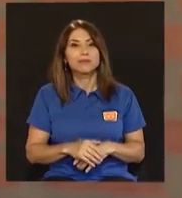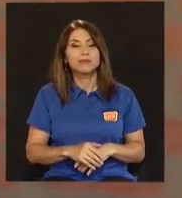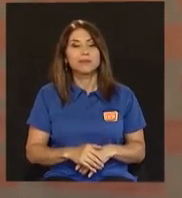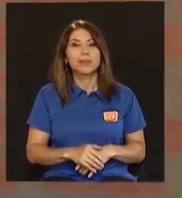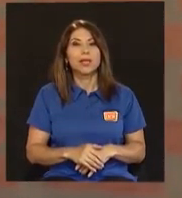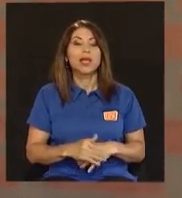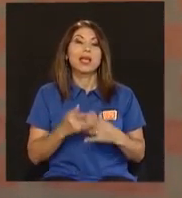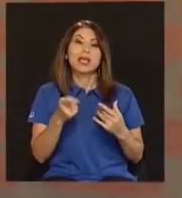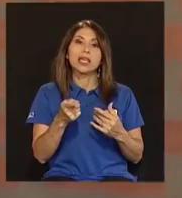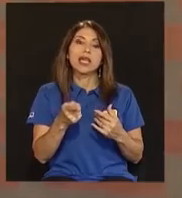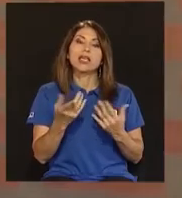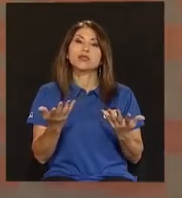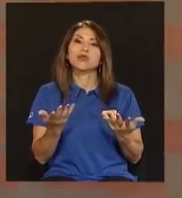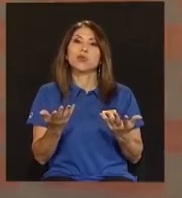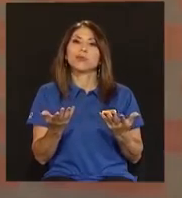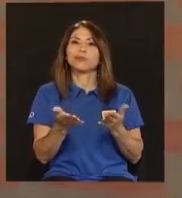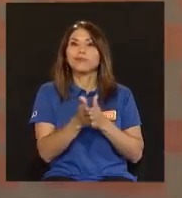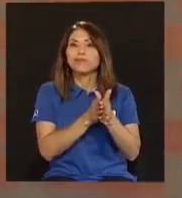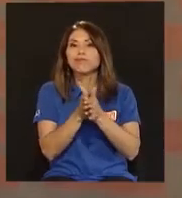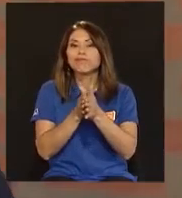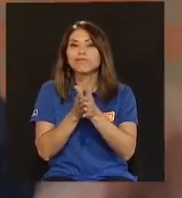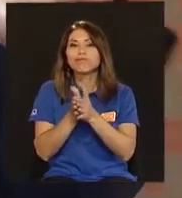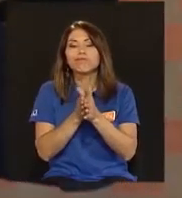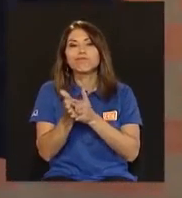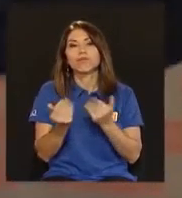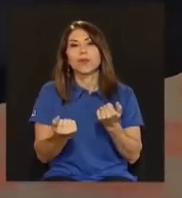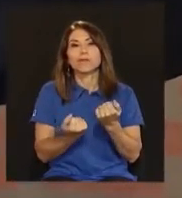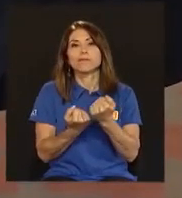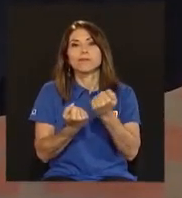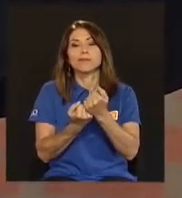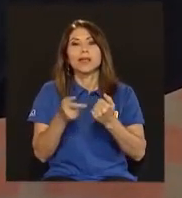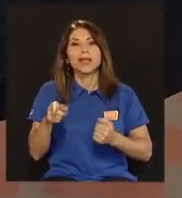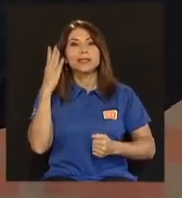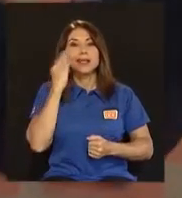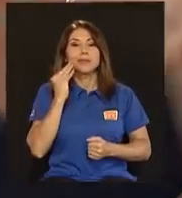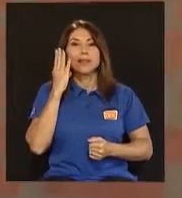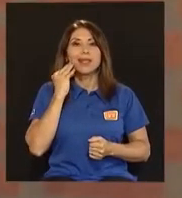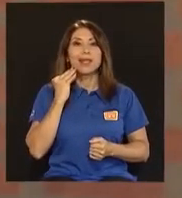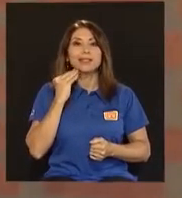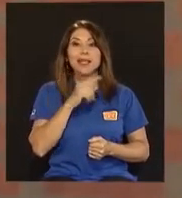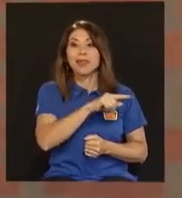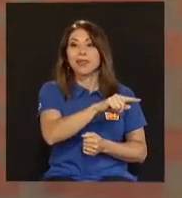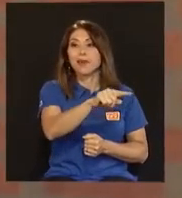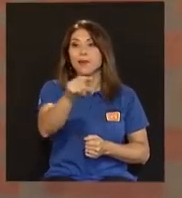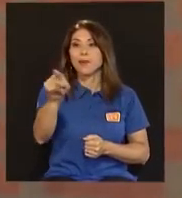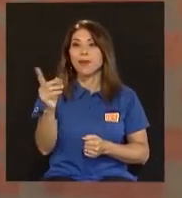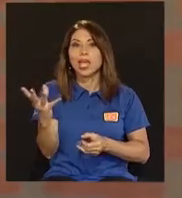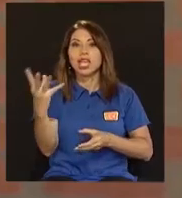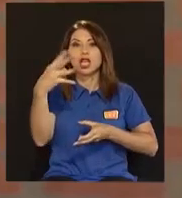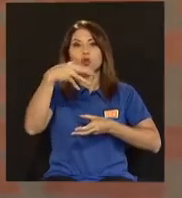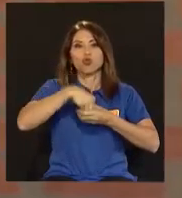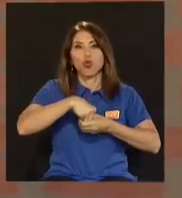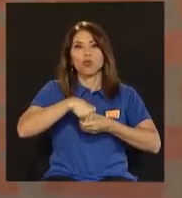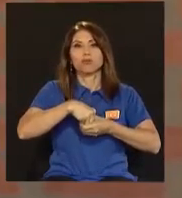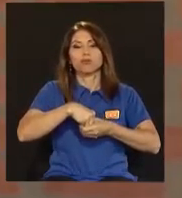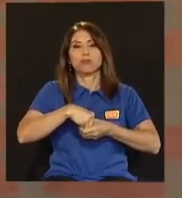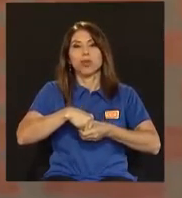Y enriquece esta experiencia de inclusión, porque el tema de inclusión